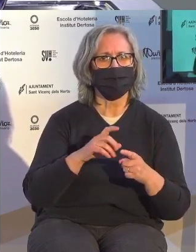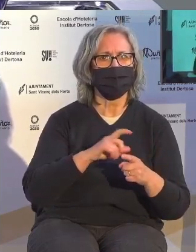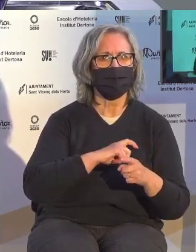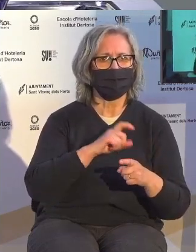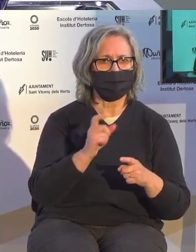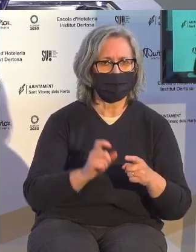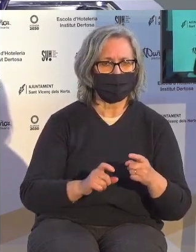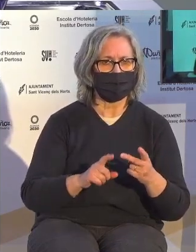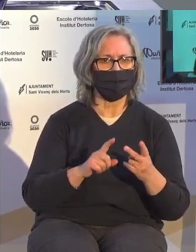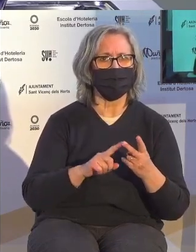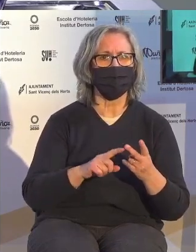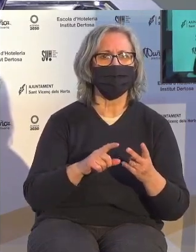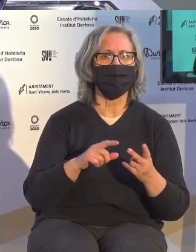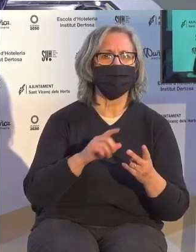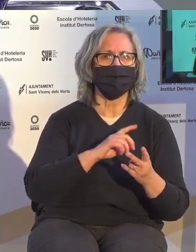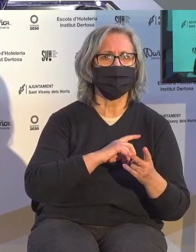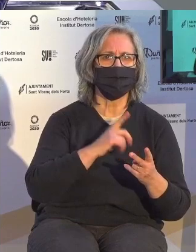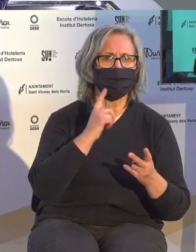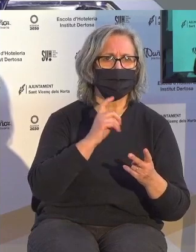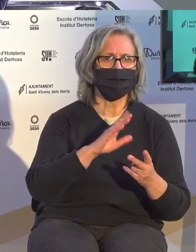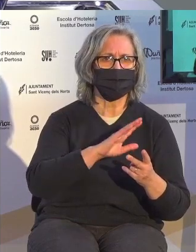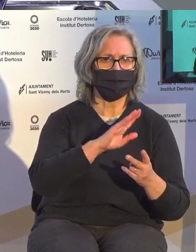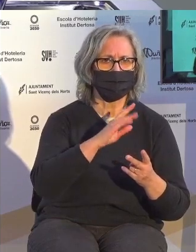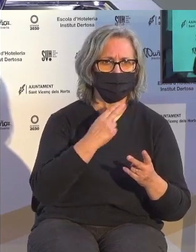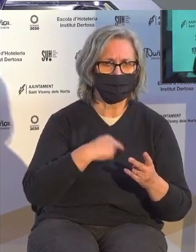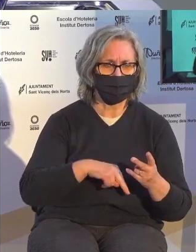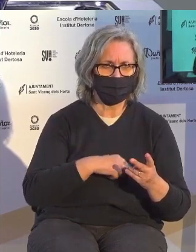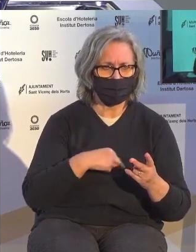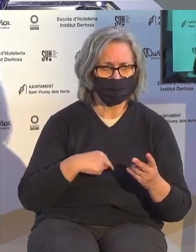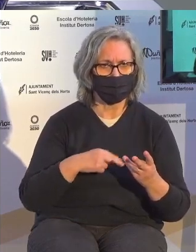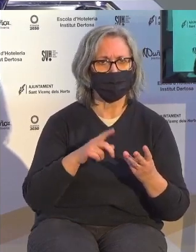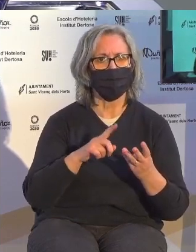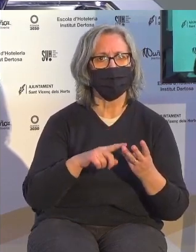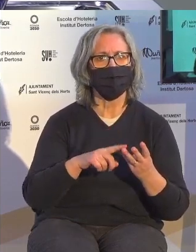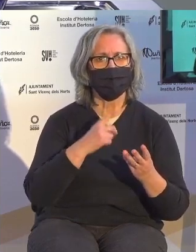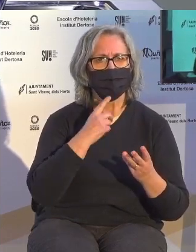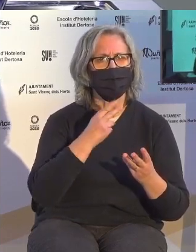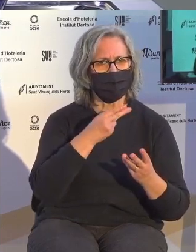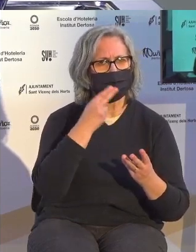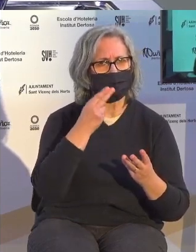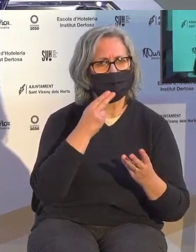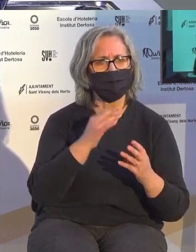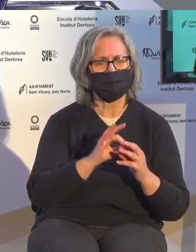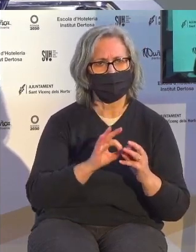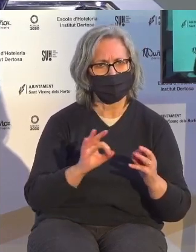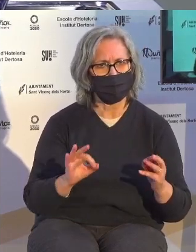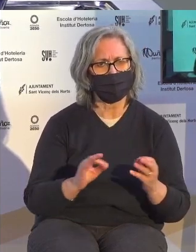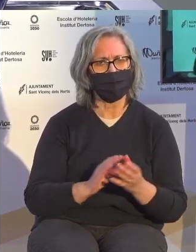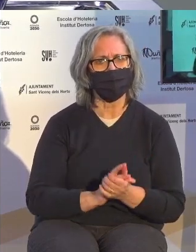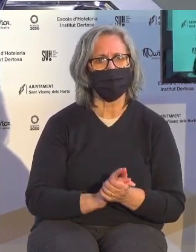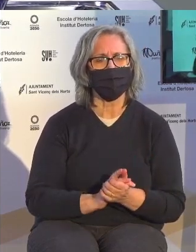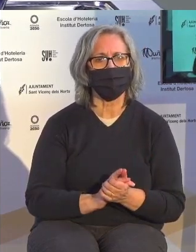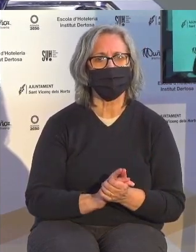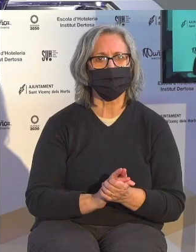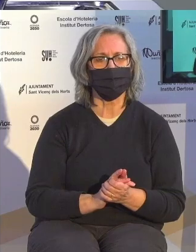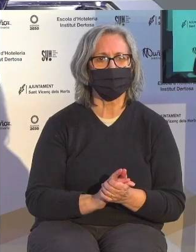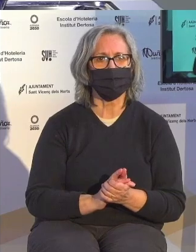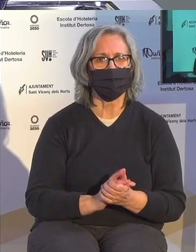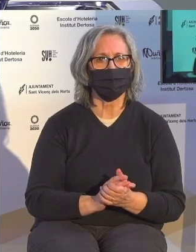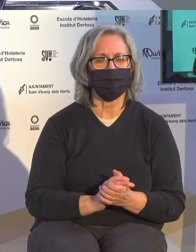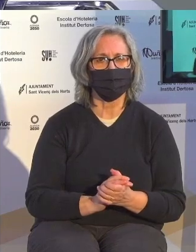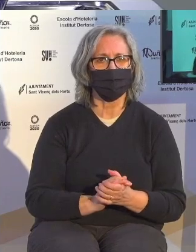suizo y lo veréis también es muy muy simples pero lo que hace mixturas